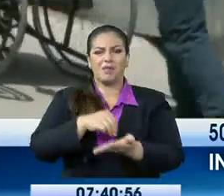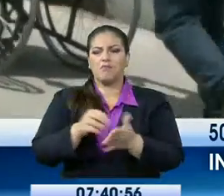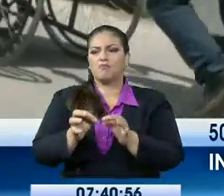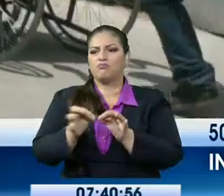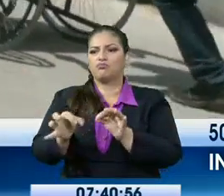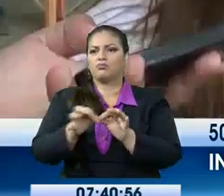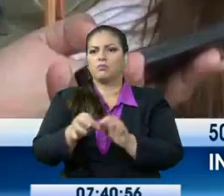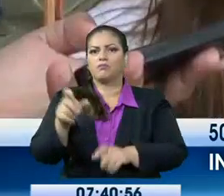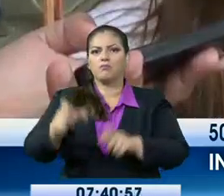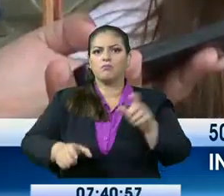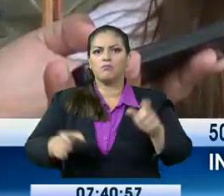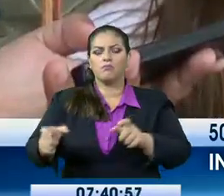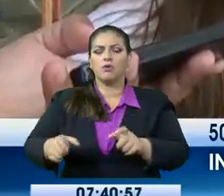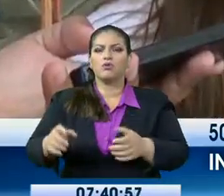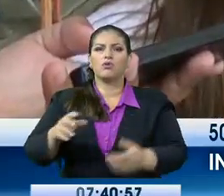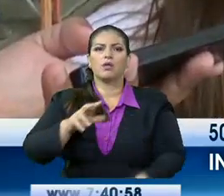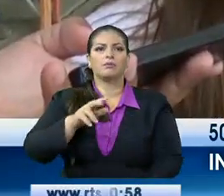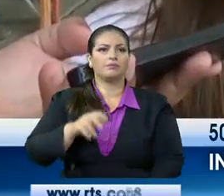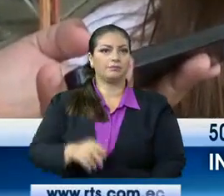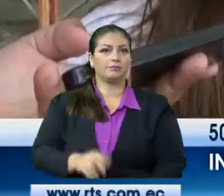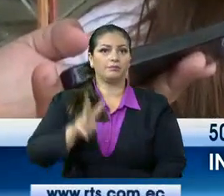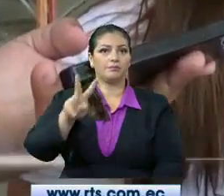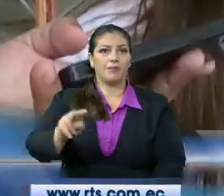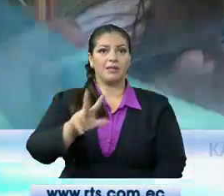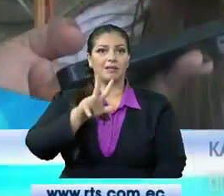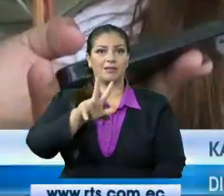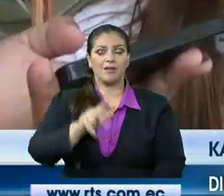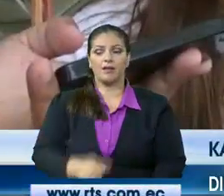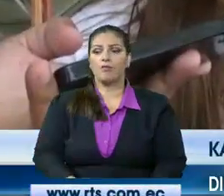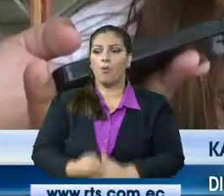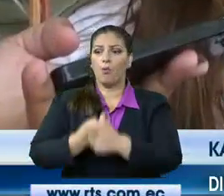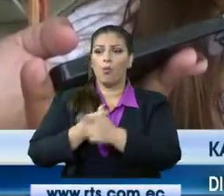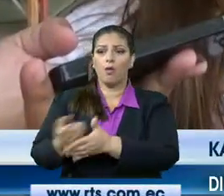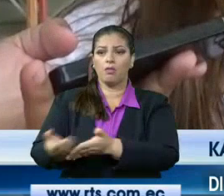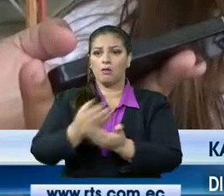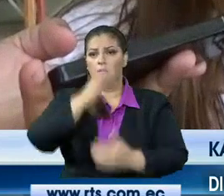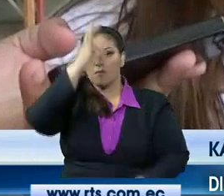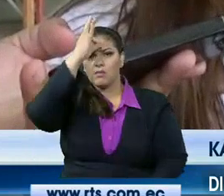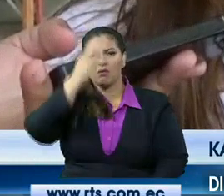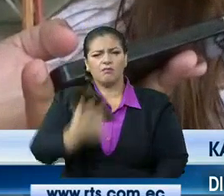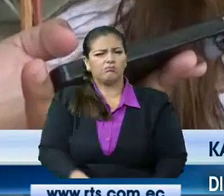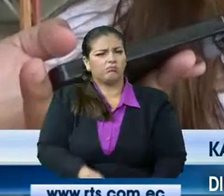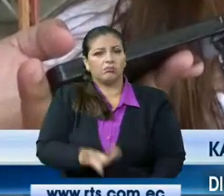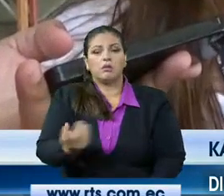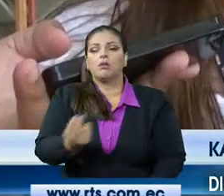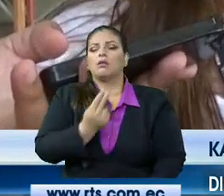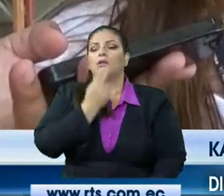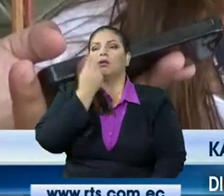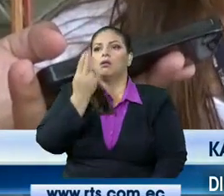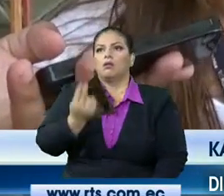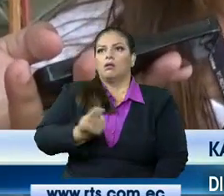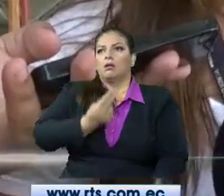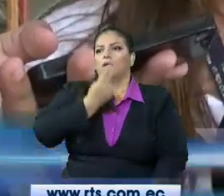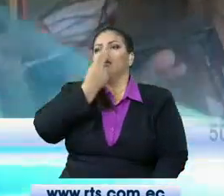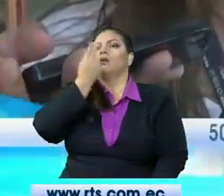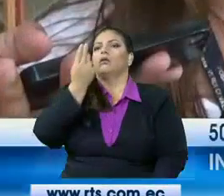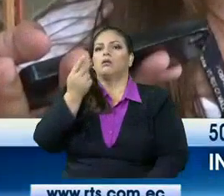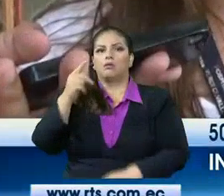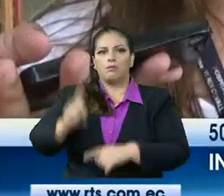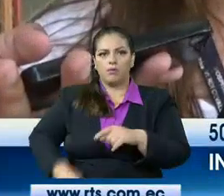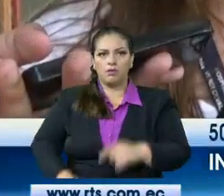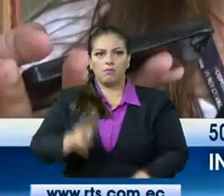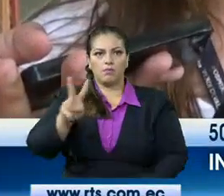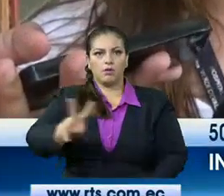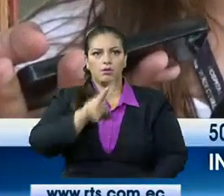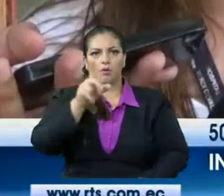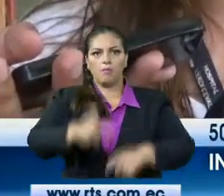capital manabita. Hay aproximadamente 23 pacientes que presentan síntomas respiratorios, pero son leves, y 22 pacientes que presentan solo síntomas